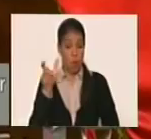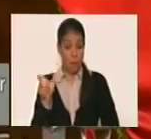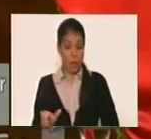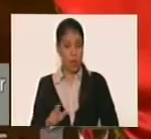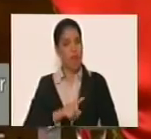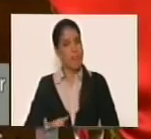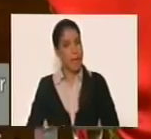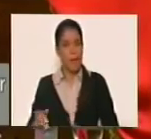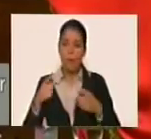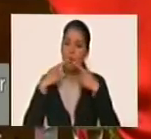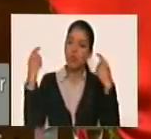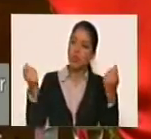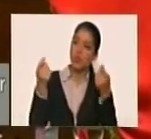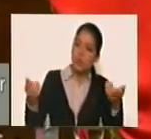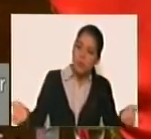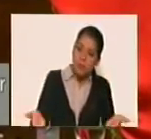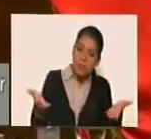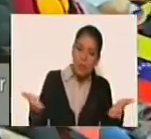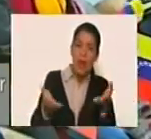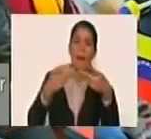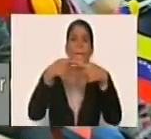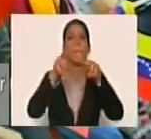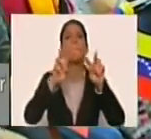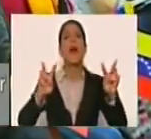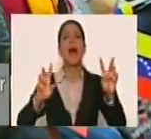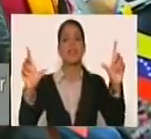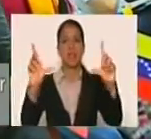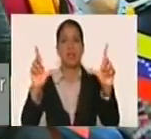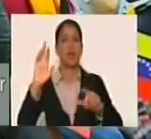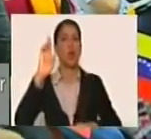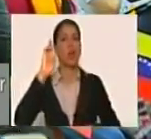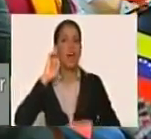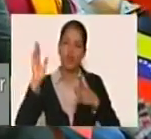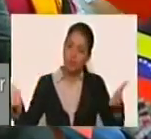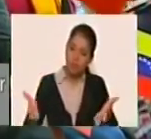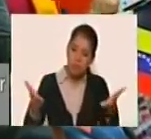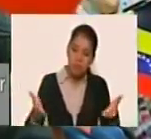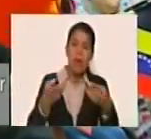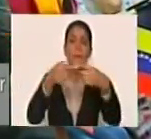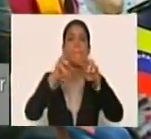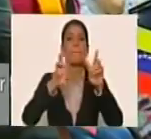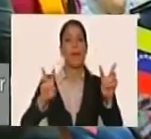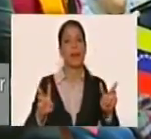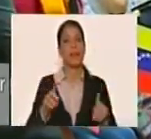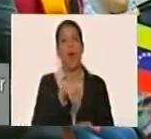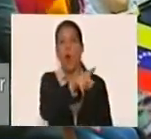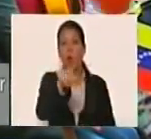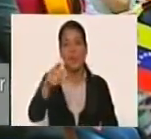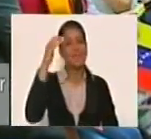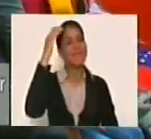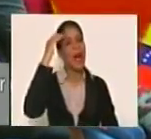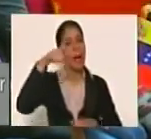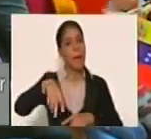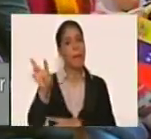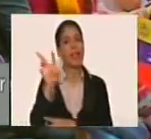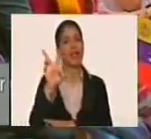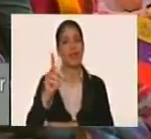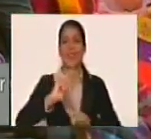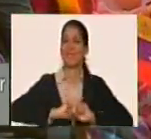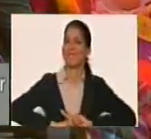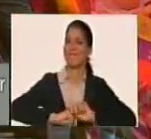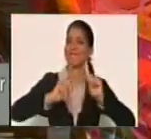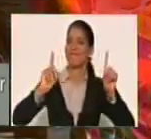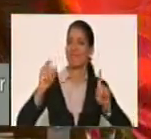servicio de la paz. Debería ser. Pero ustedes saben que en la realidad no es así. Los